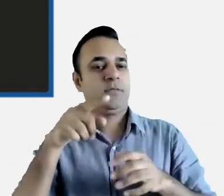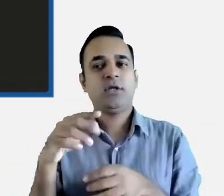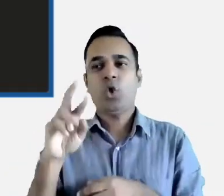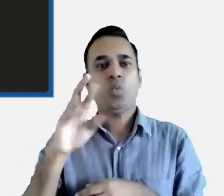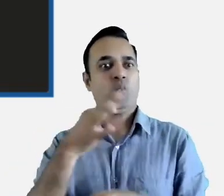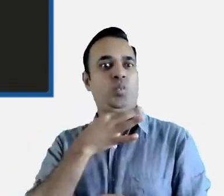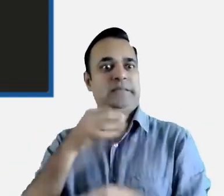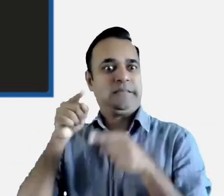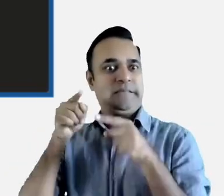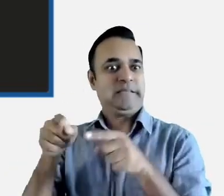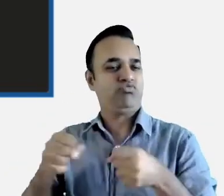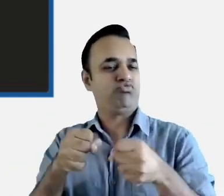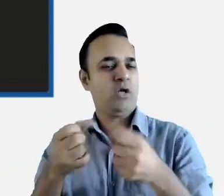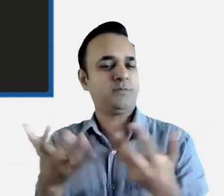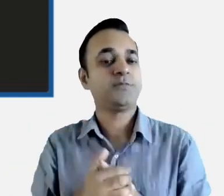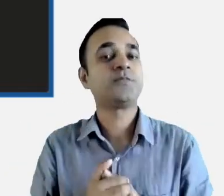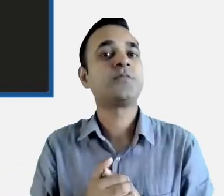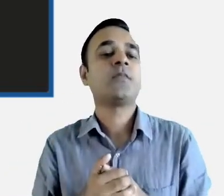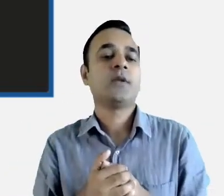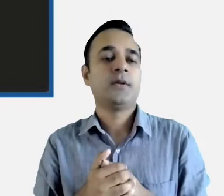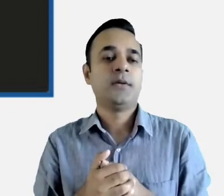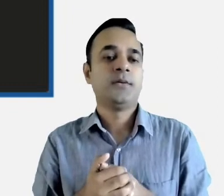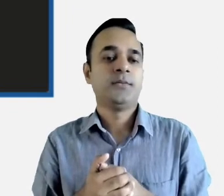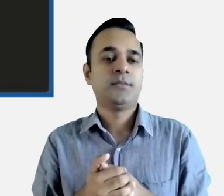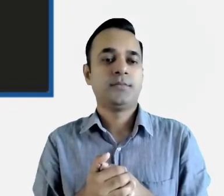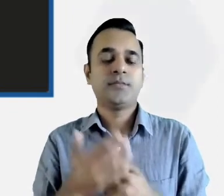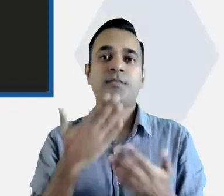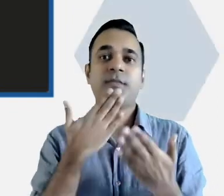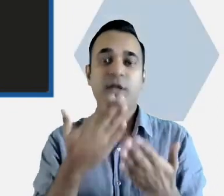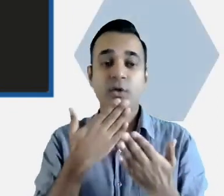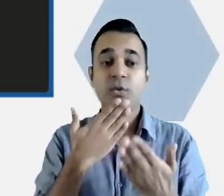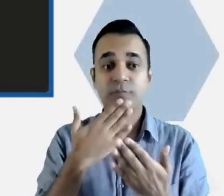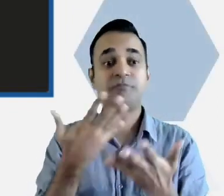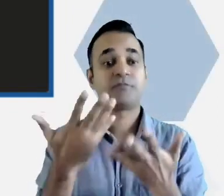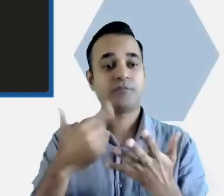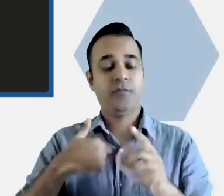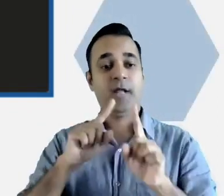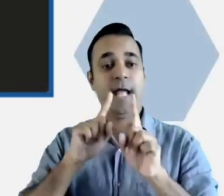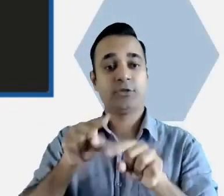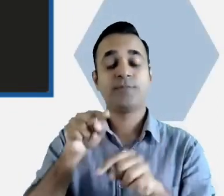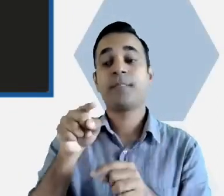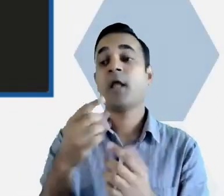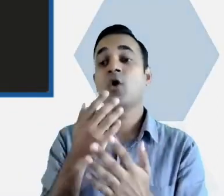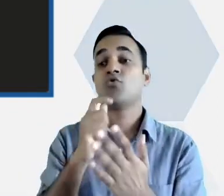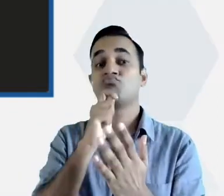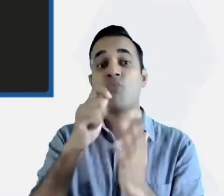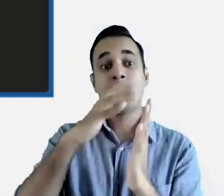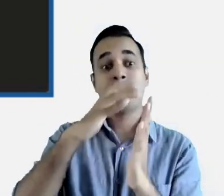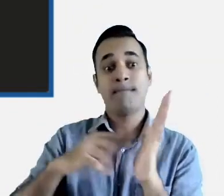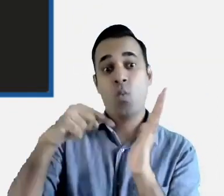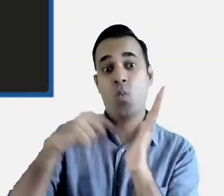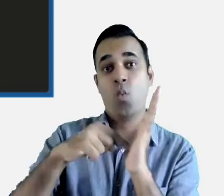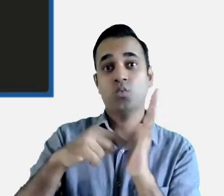12 de octubre por el Programa de las Naciones Unidas para el Medio Ambiente, por la propia UNOPS y la Universidad de